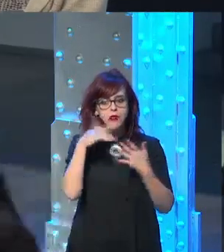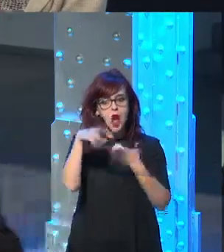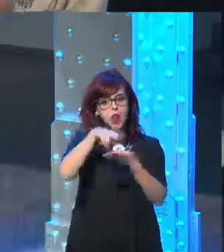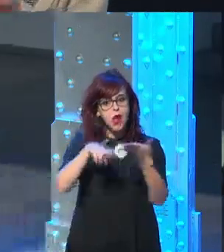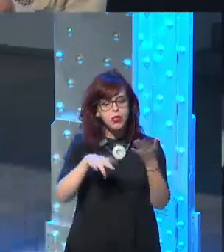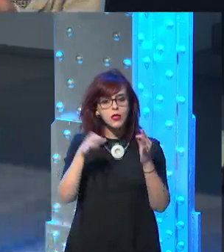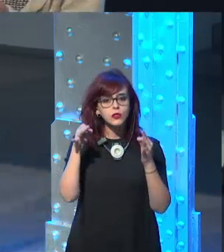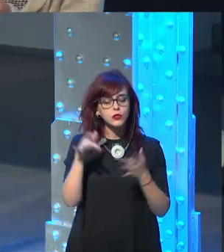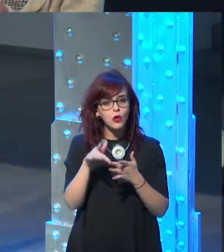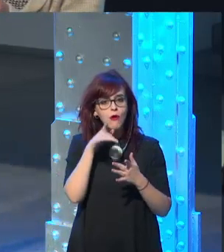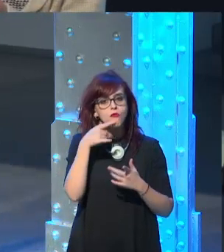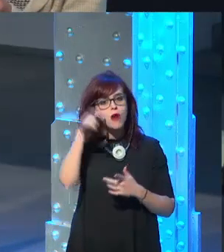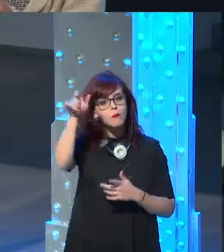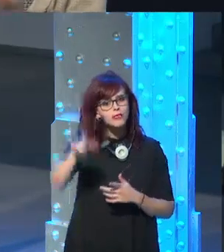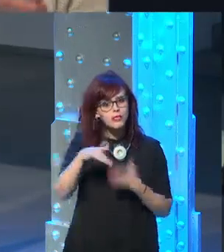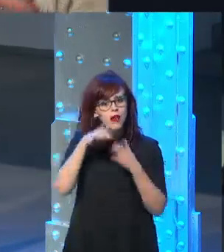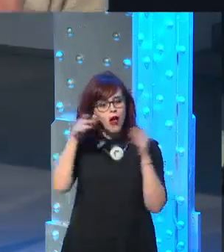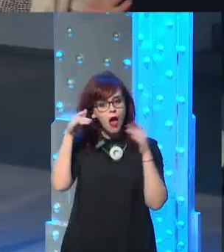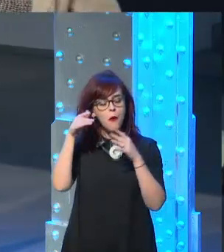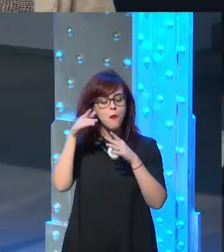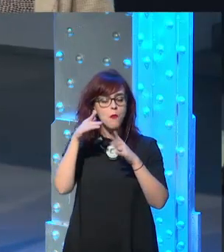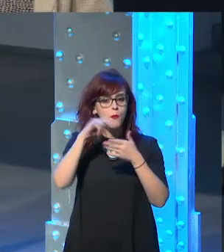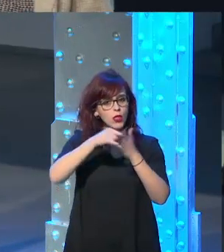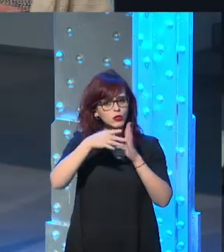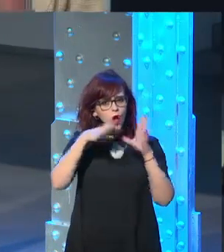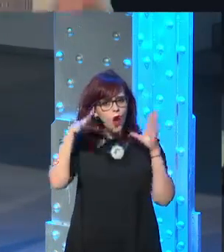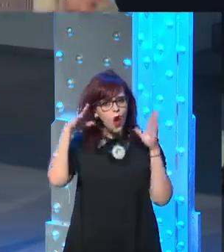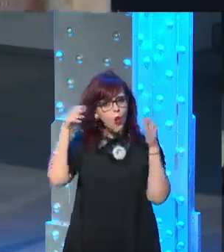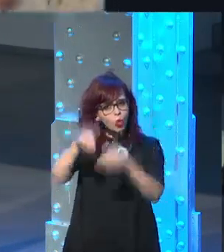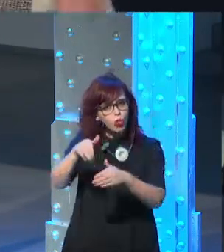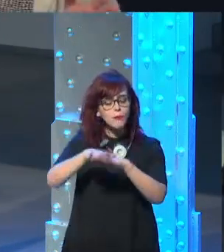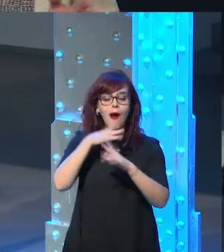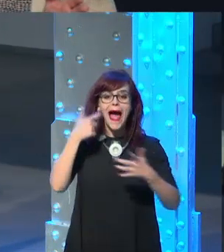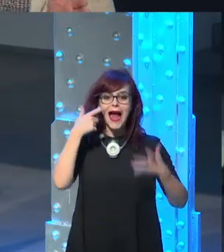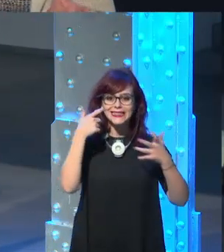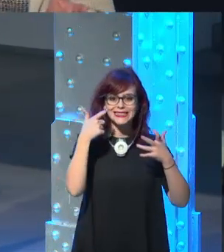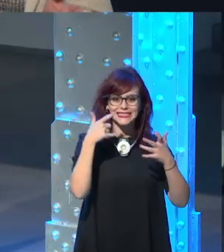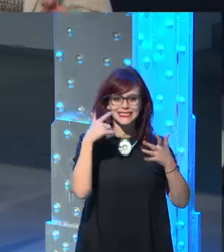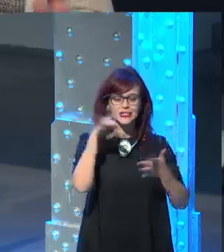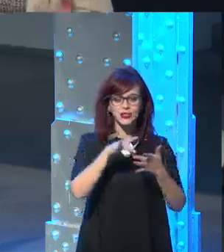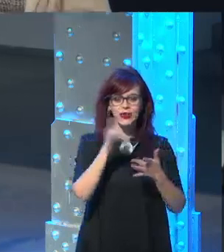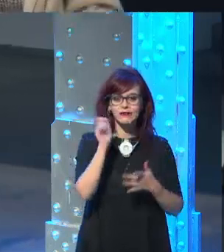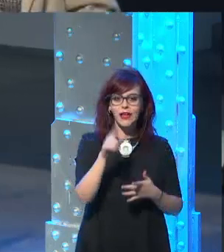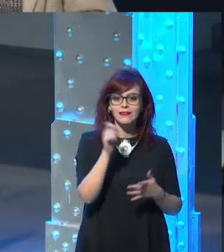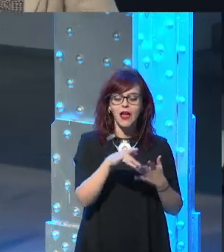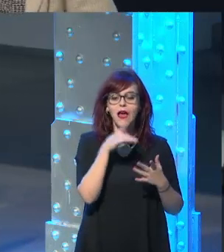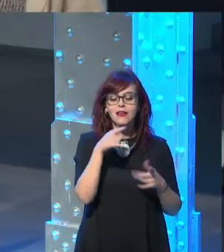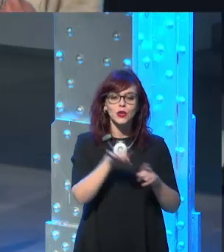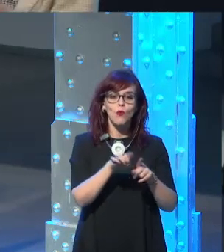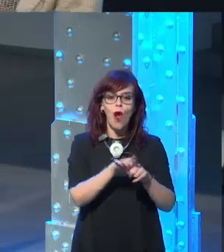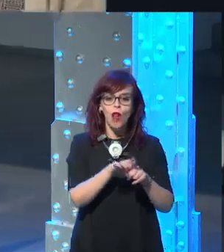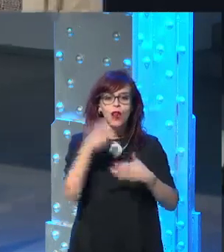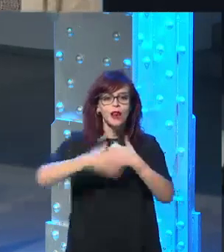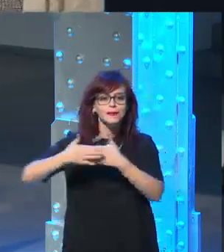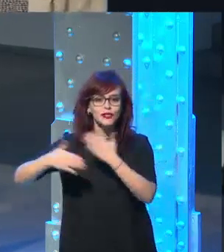alguien se había centrado en el proyecto porque los artistas a veces optan por jugar con todo y no hay